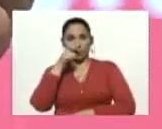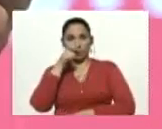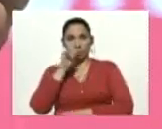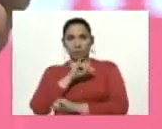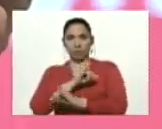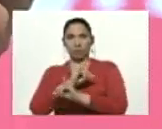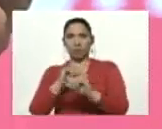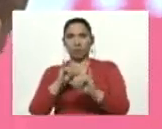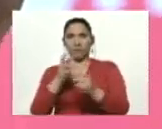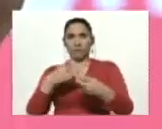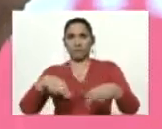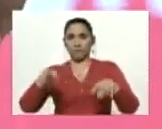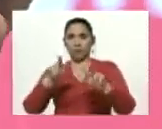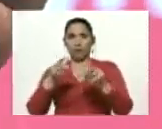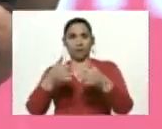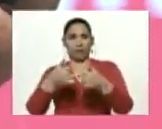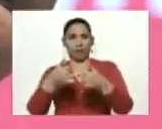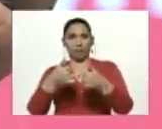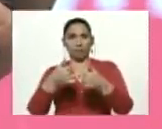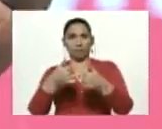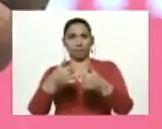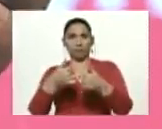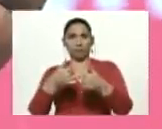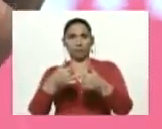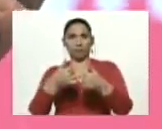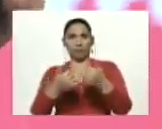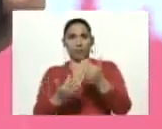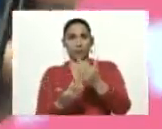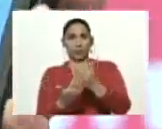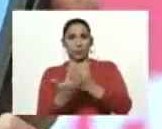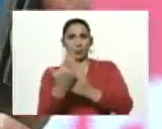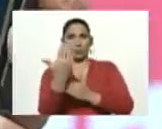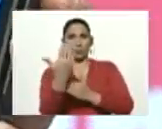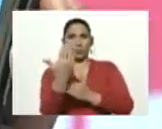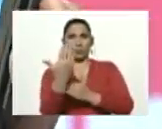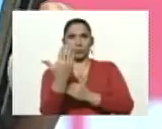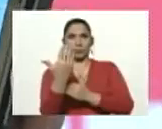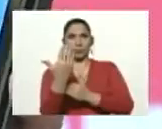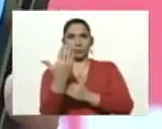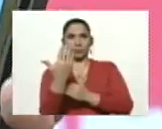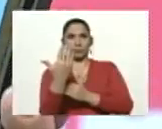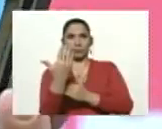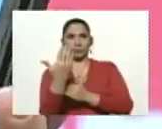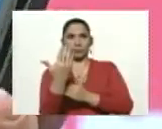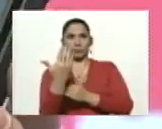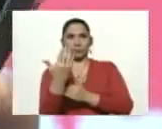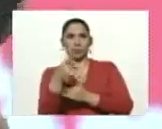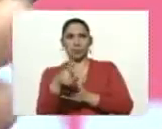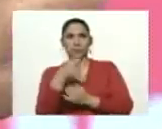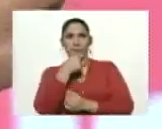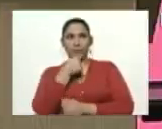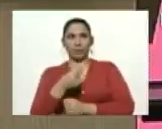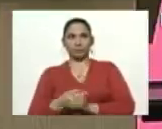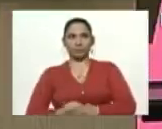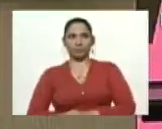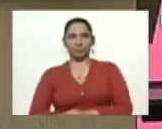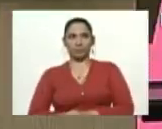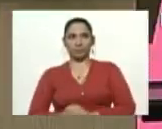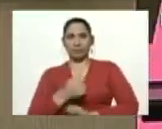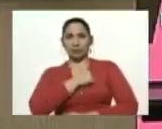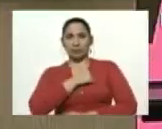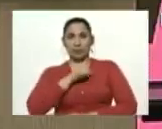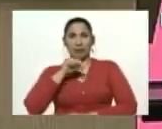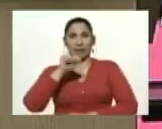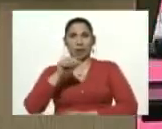este momento validada, imprimo el ticket, así de sencillo, queridos compatriotas. Y este